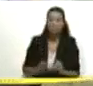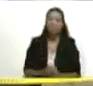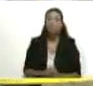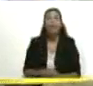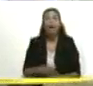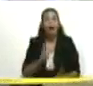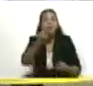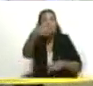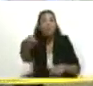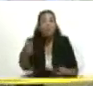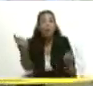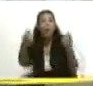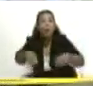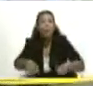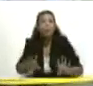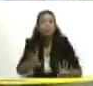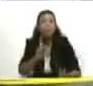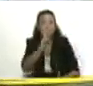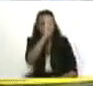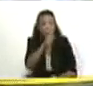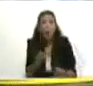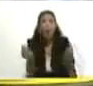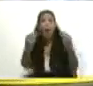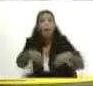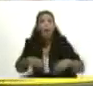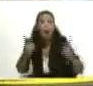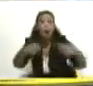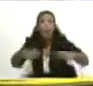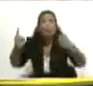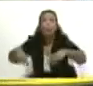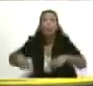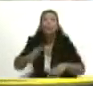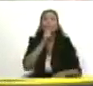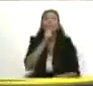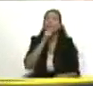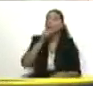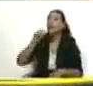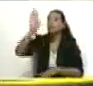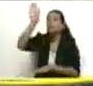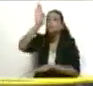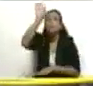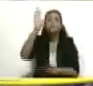¿Qué les parece la idea? Muchas gracias, presidente. ¿Quién está de acuerdo?